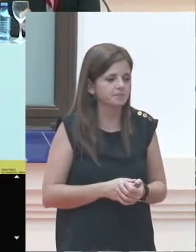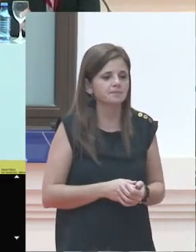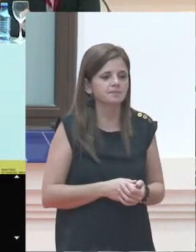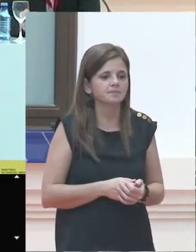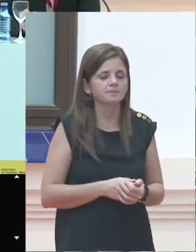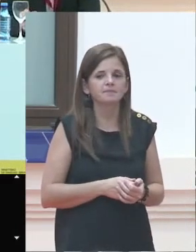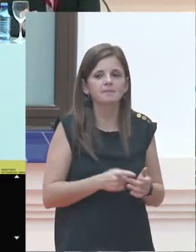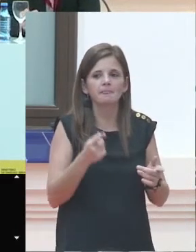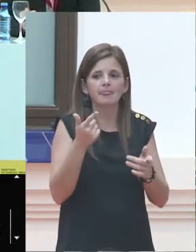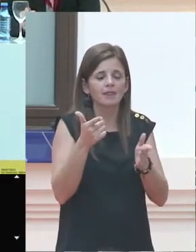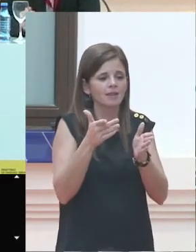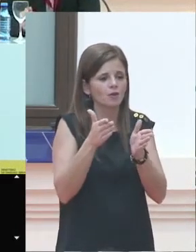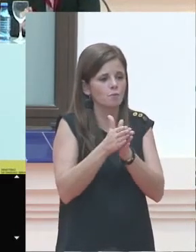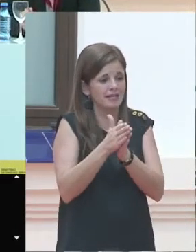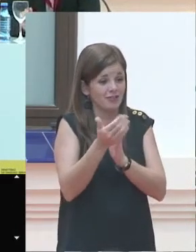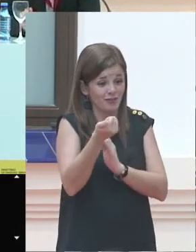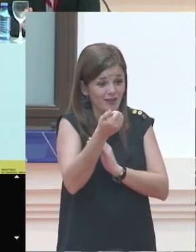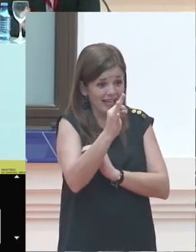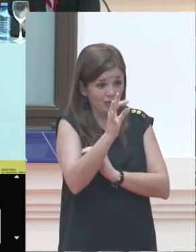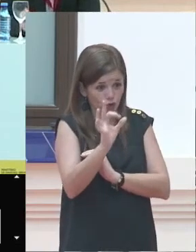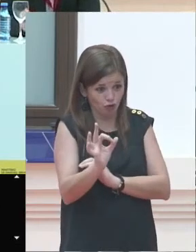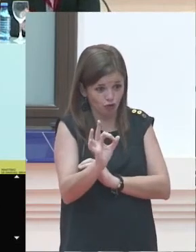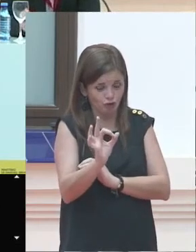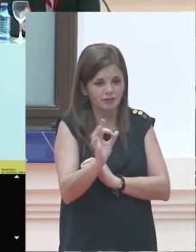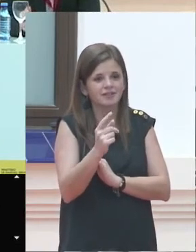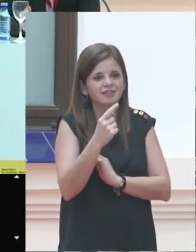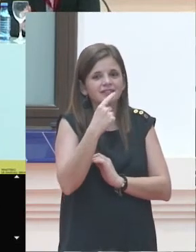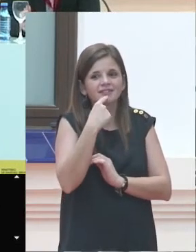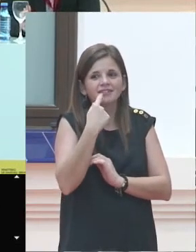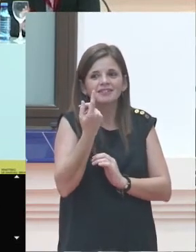tema solo tecnológico. Sí, desde luego